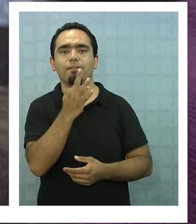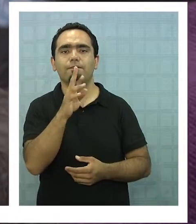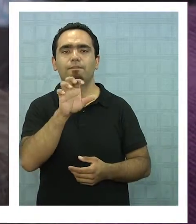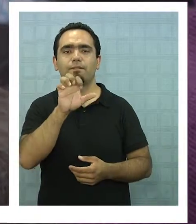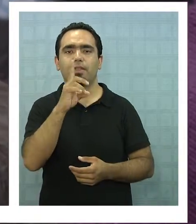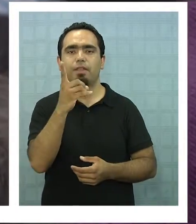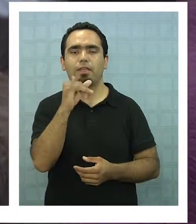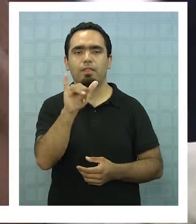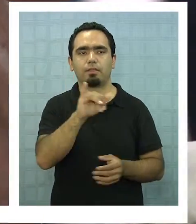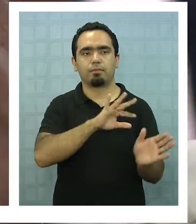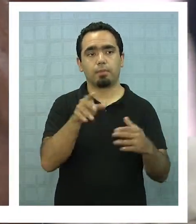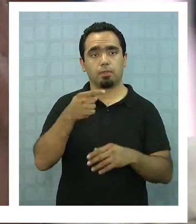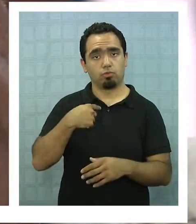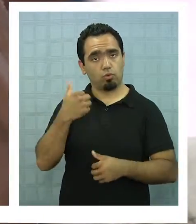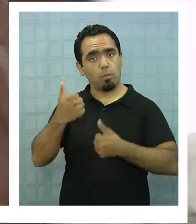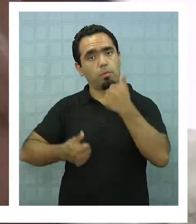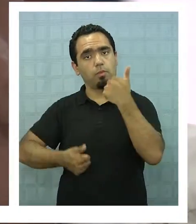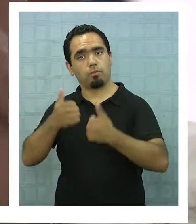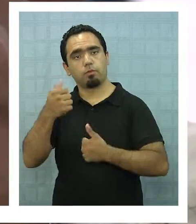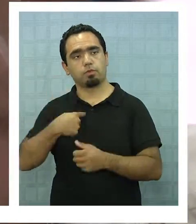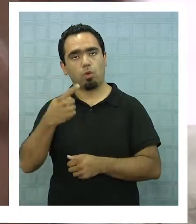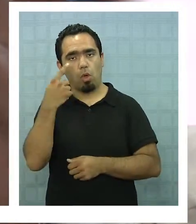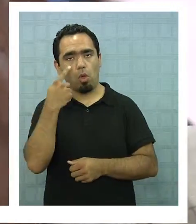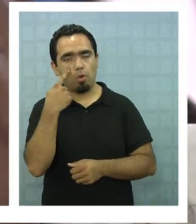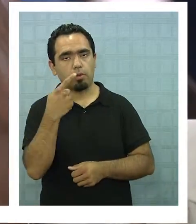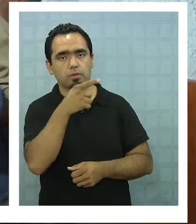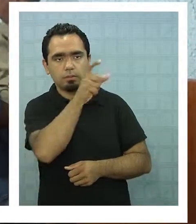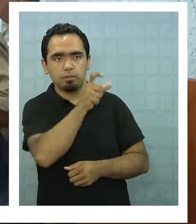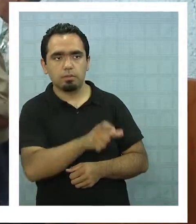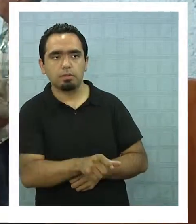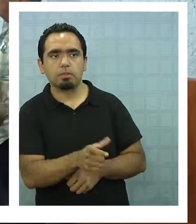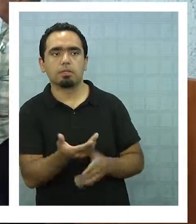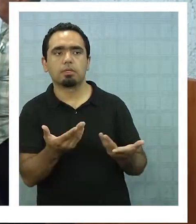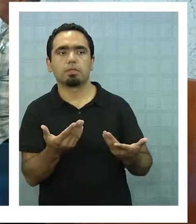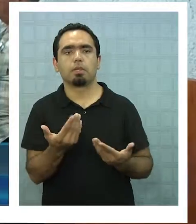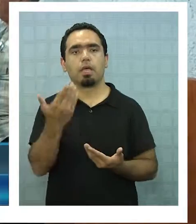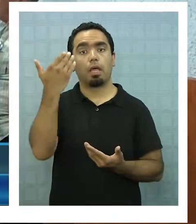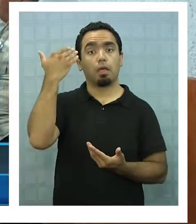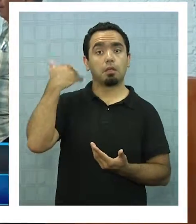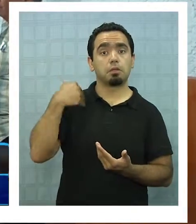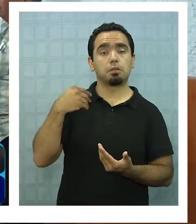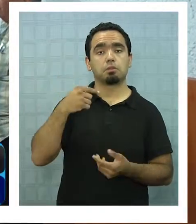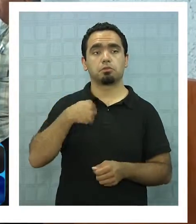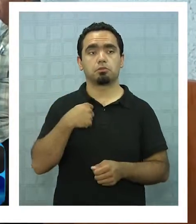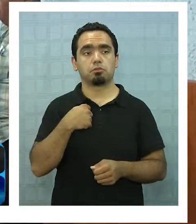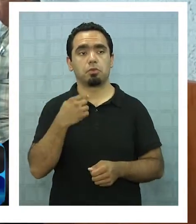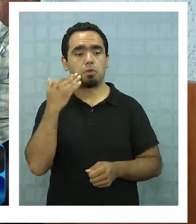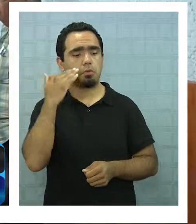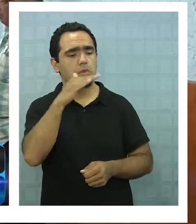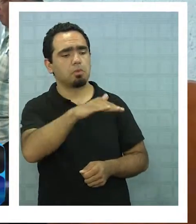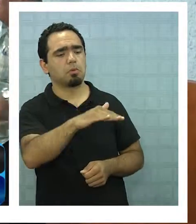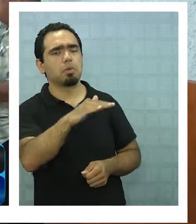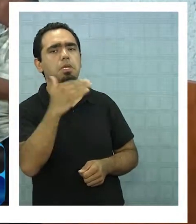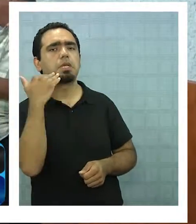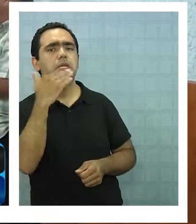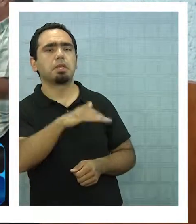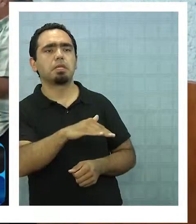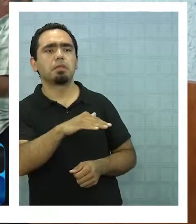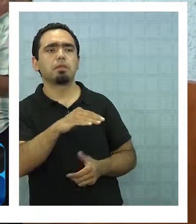como profesional siendo un geógrafo, antes para mí era un niño chico